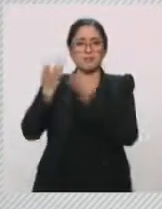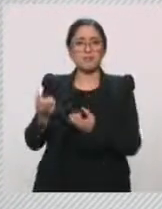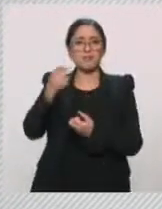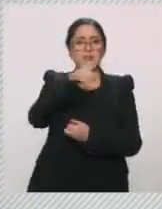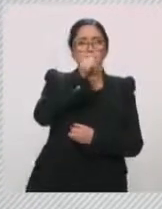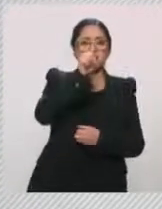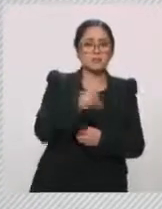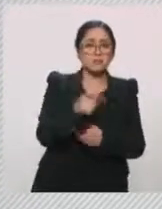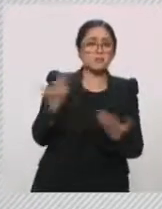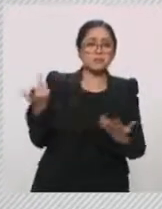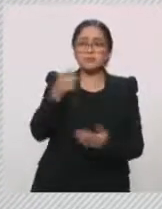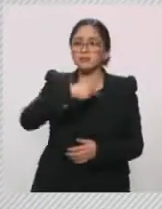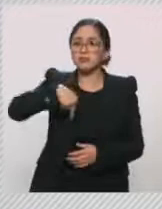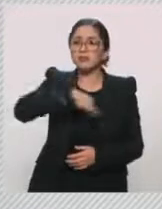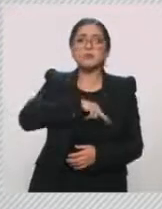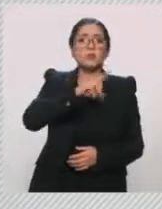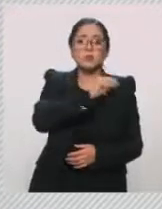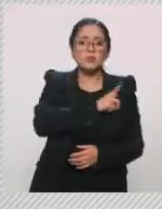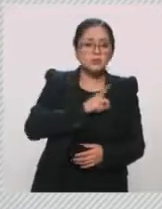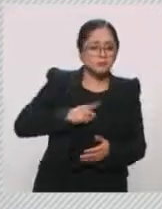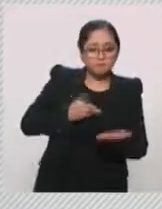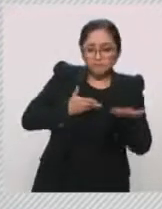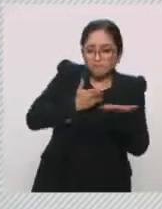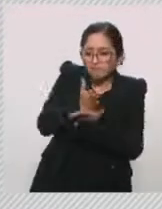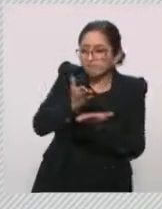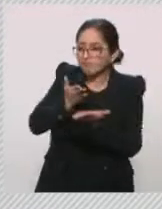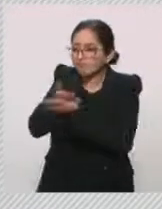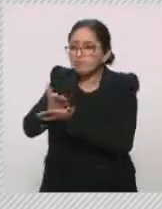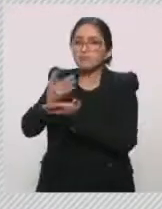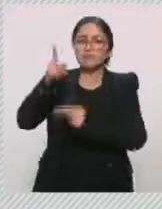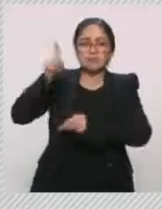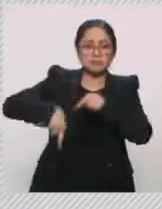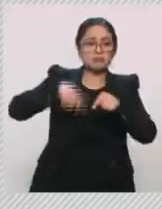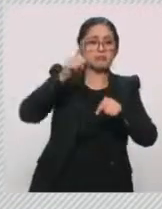de invadir en términos generales estos